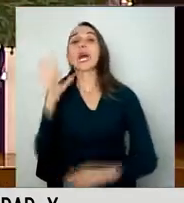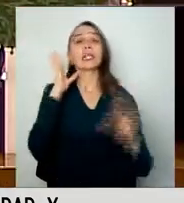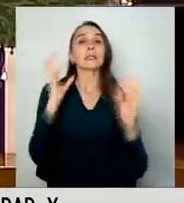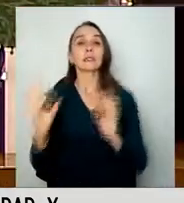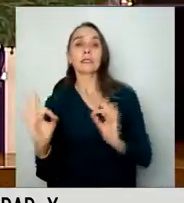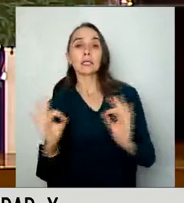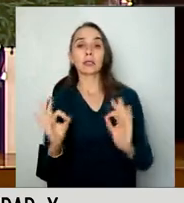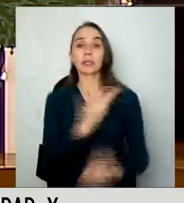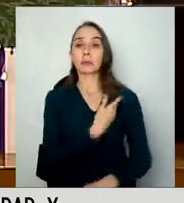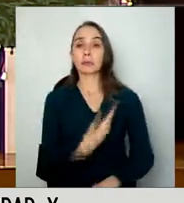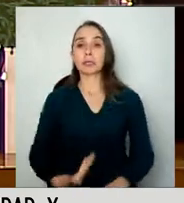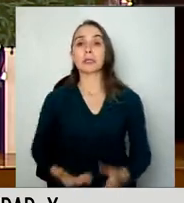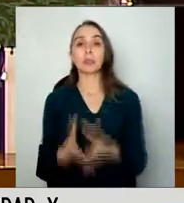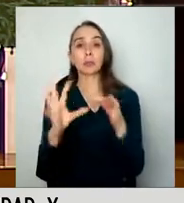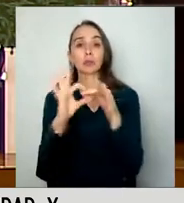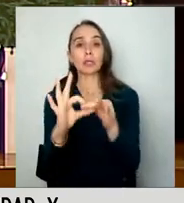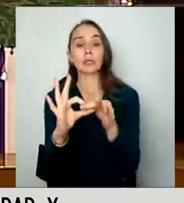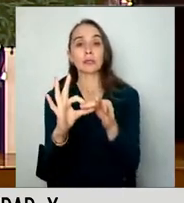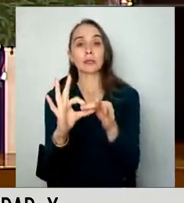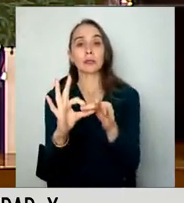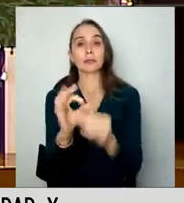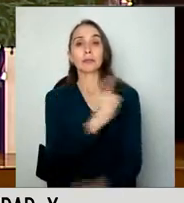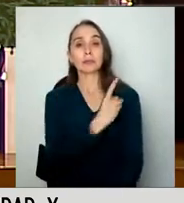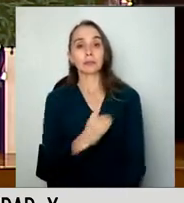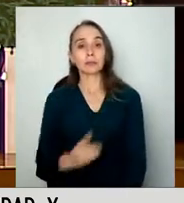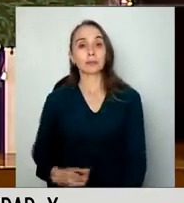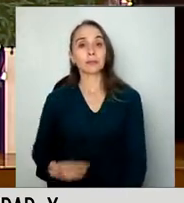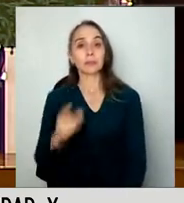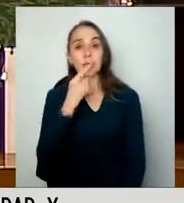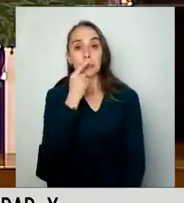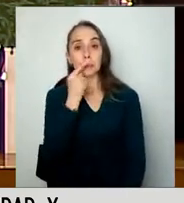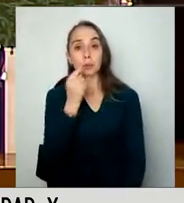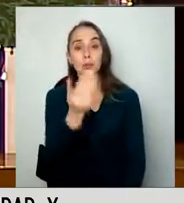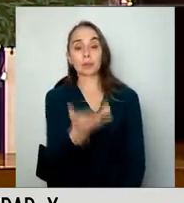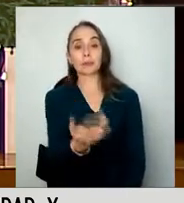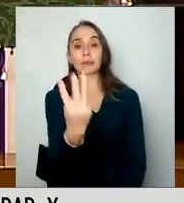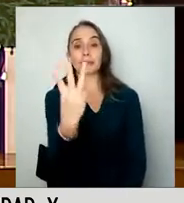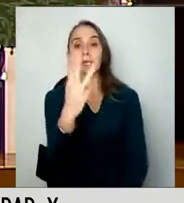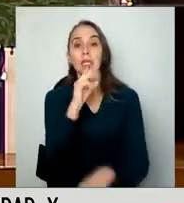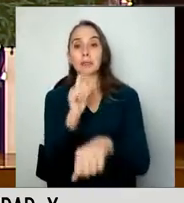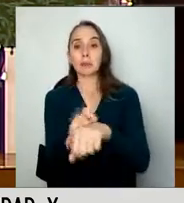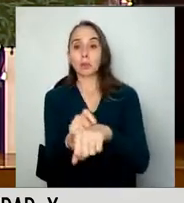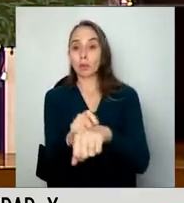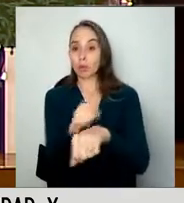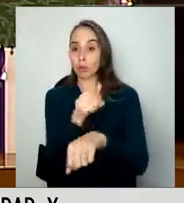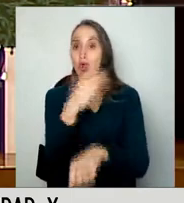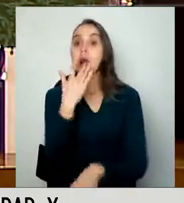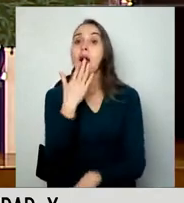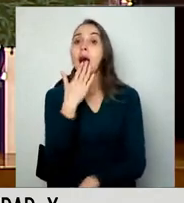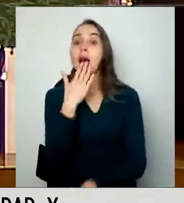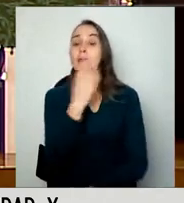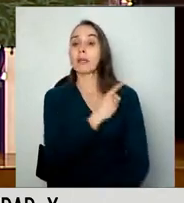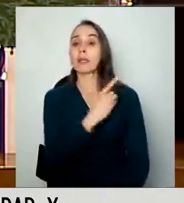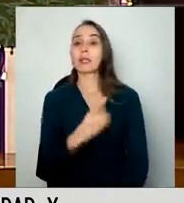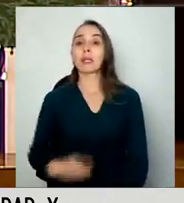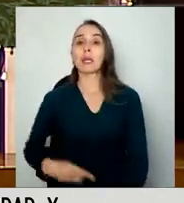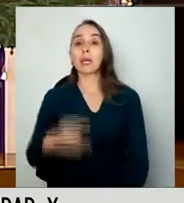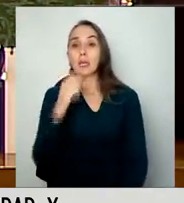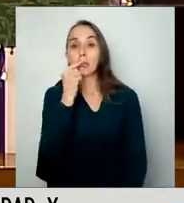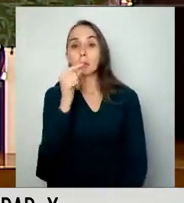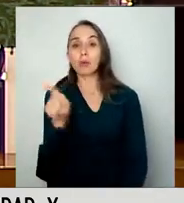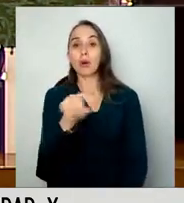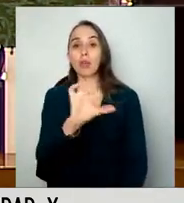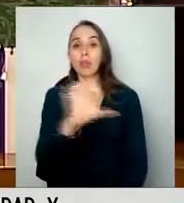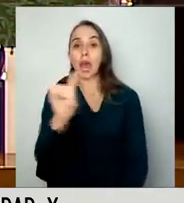Muchas gracias diputado la palabra está por tres minutos al diputado Jaime sáez posteriormente